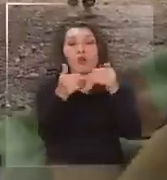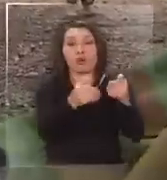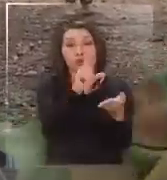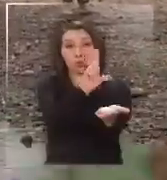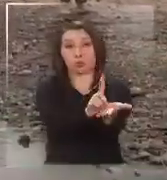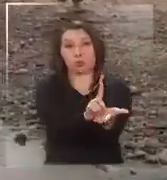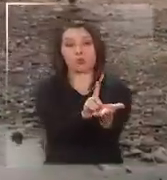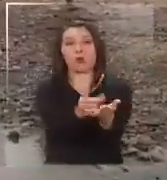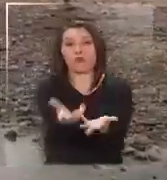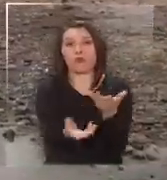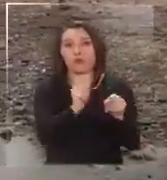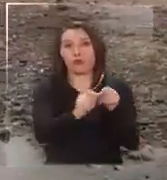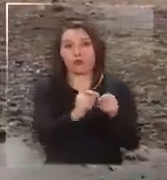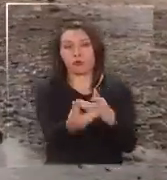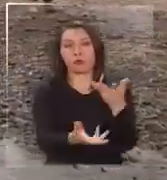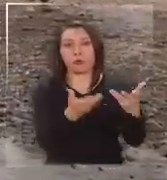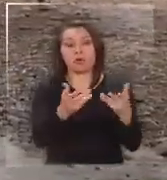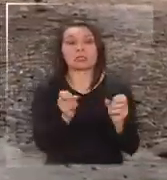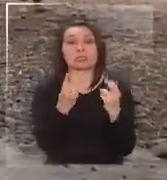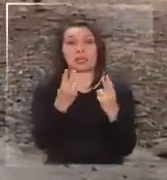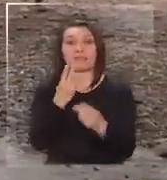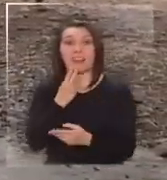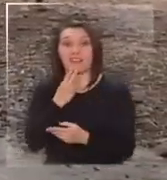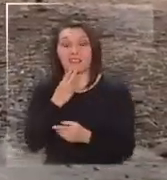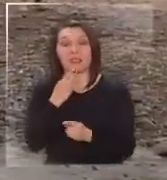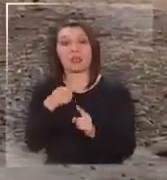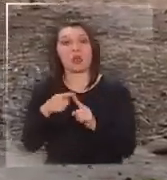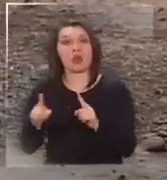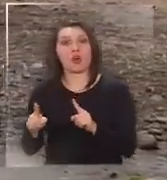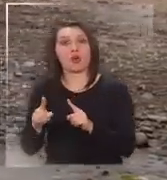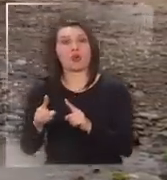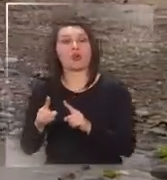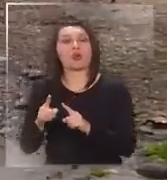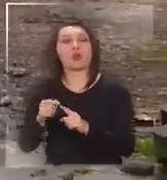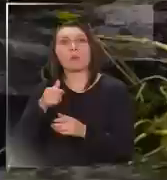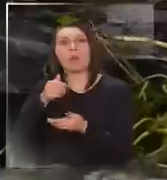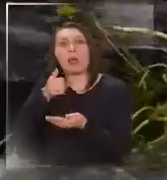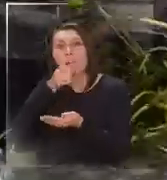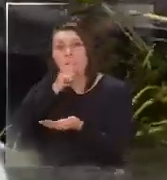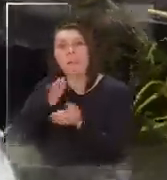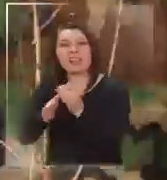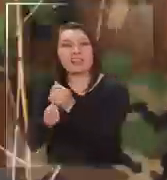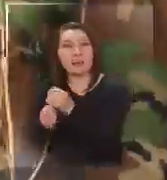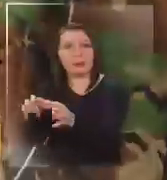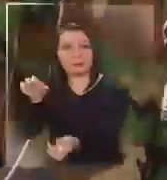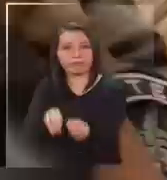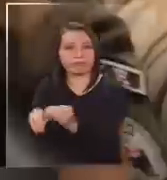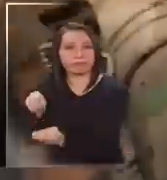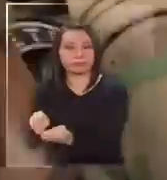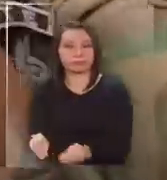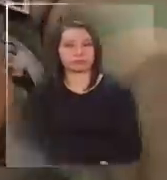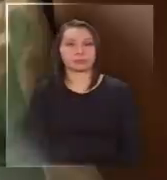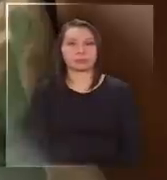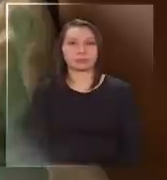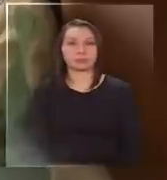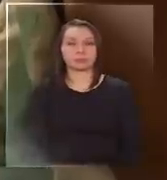ser fogata, soporte vital y al fondo van a ser trampas cazabobos con mimetismo.